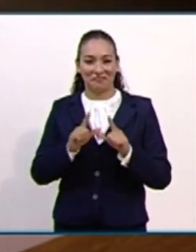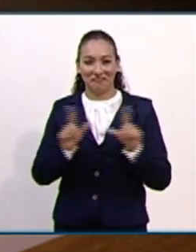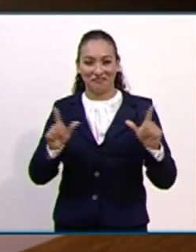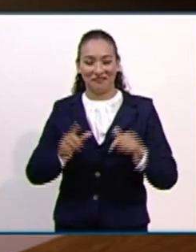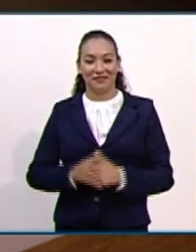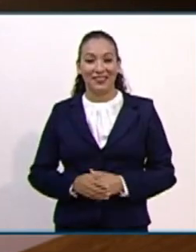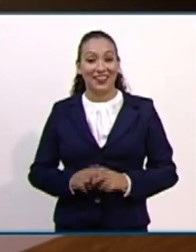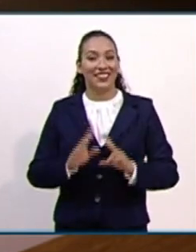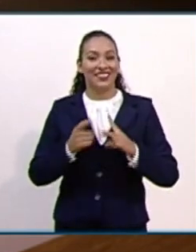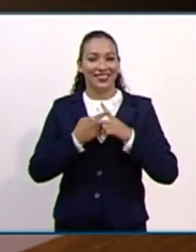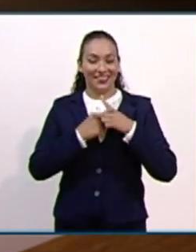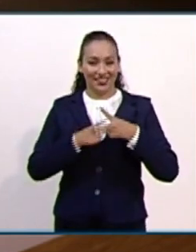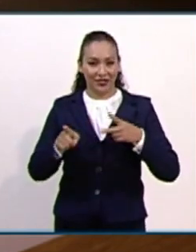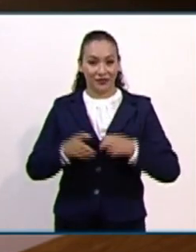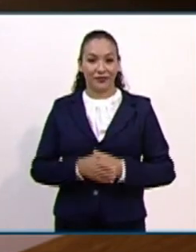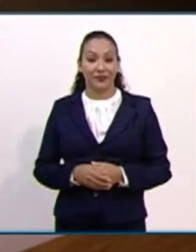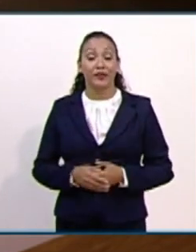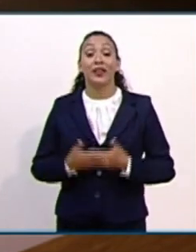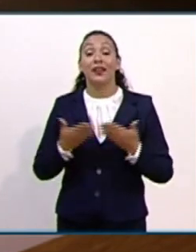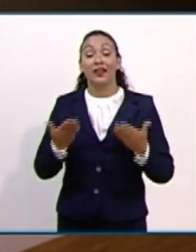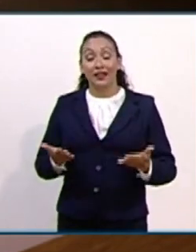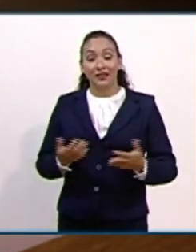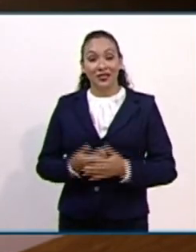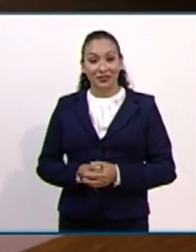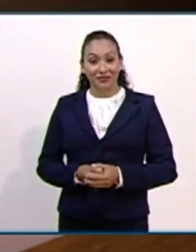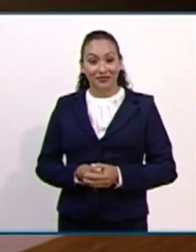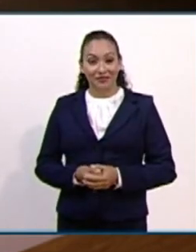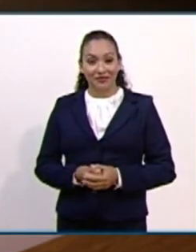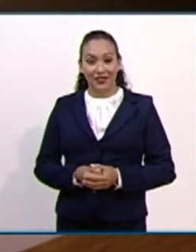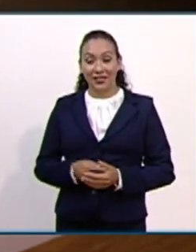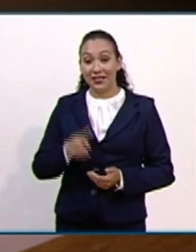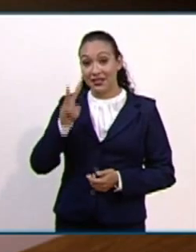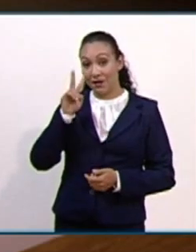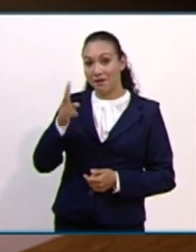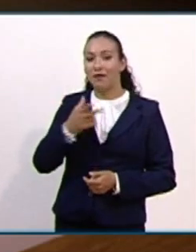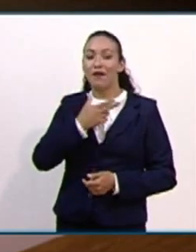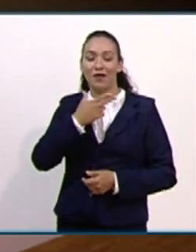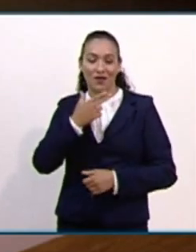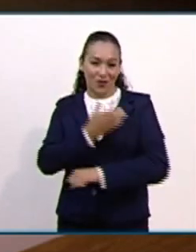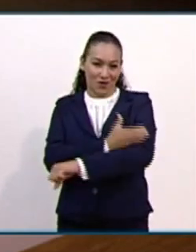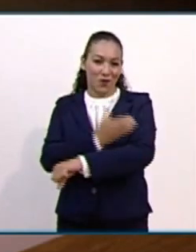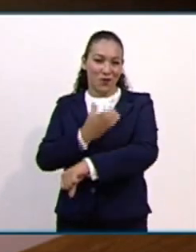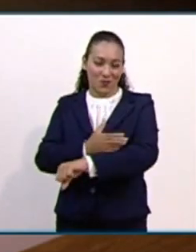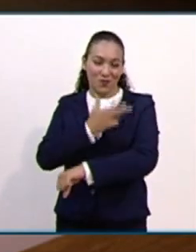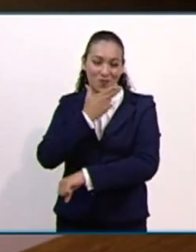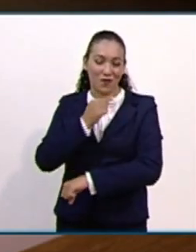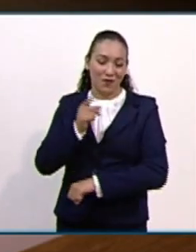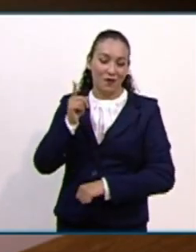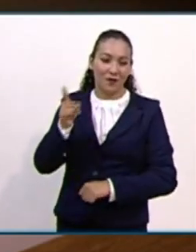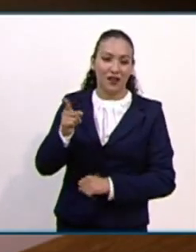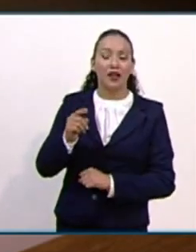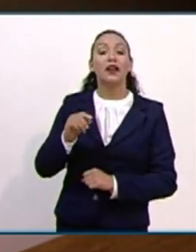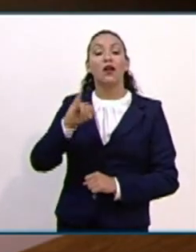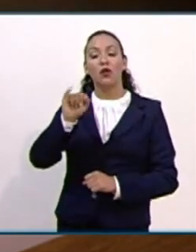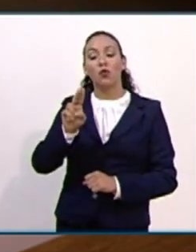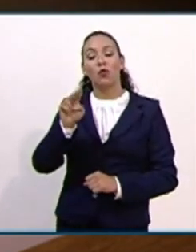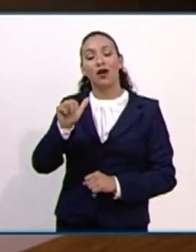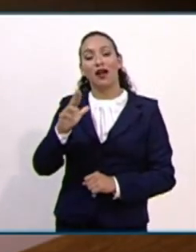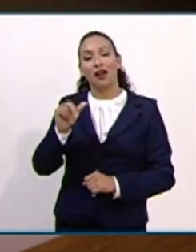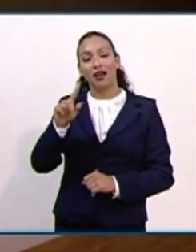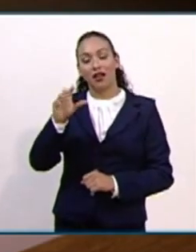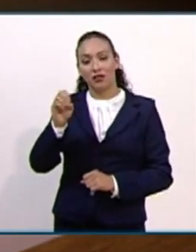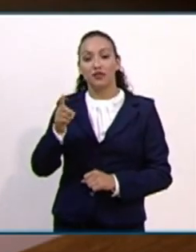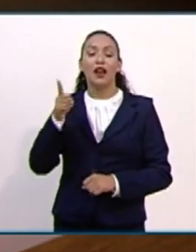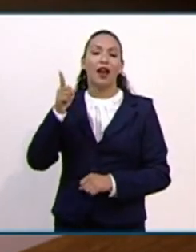así comenzamos. Abrimos justamente con la participación de mi compañero Juan Carlos González en el Consejo de la Judicatura Federal,